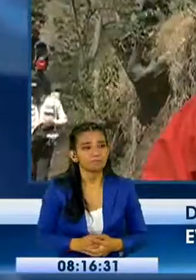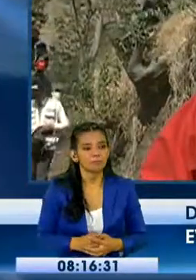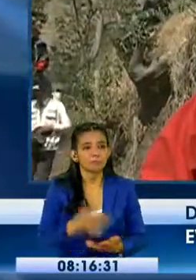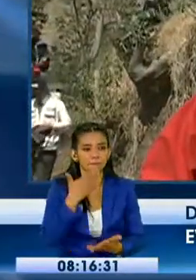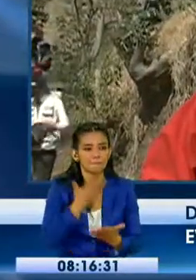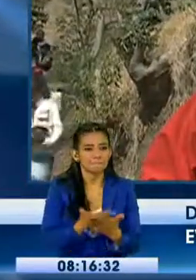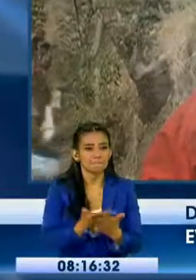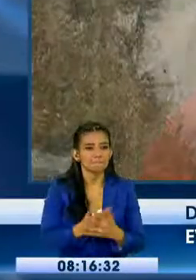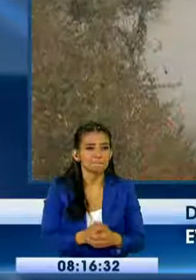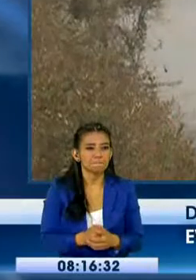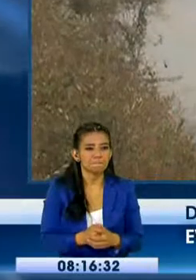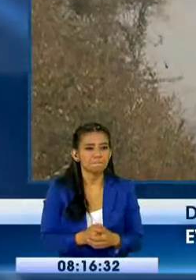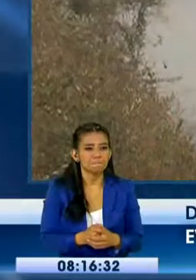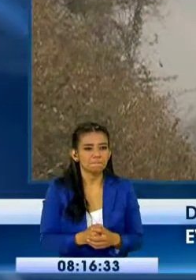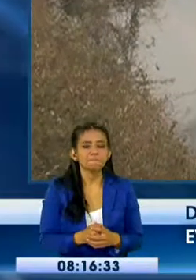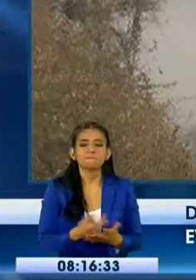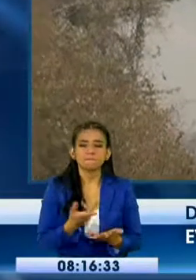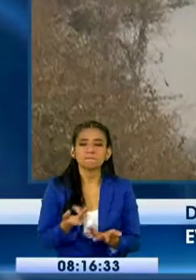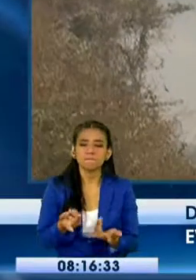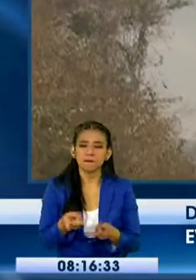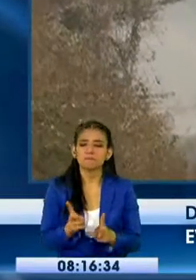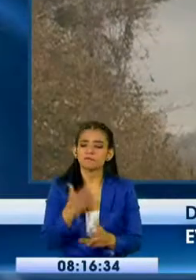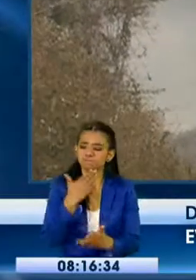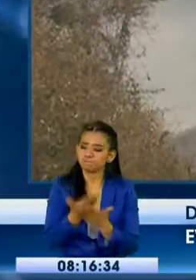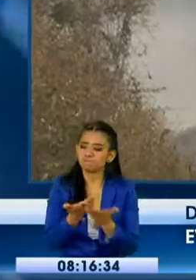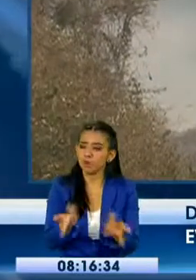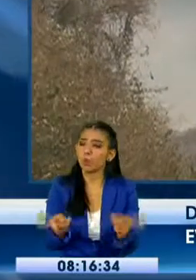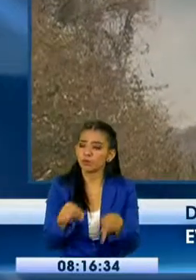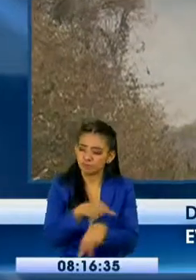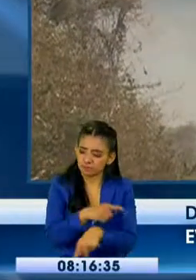por aquello, y sobre todo, vuelvo a insistir, el agradecimiento a la